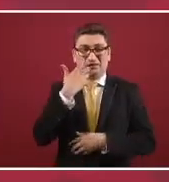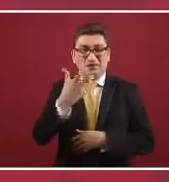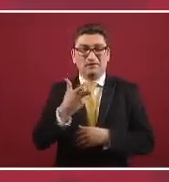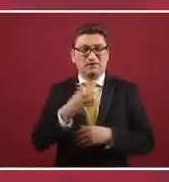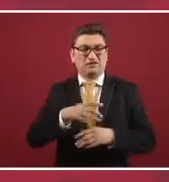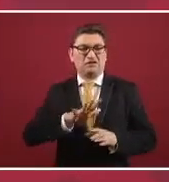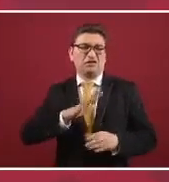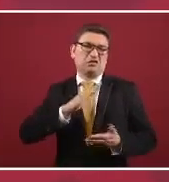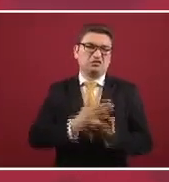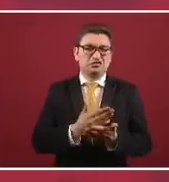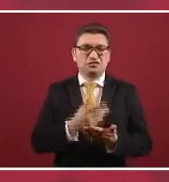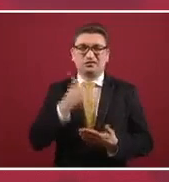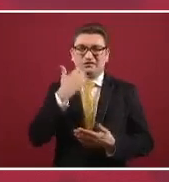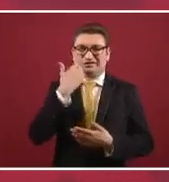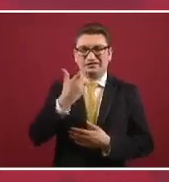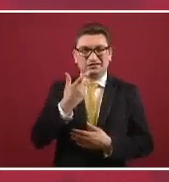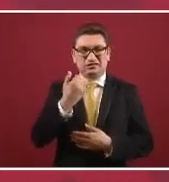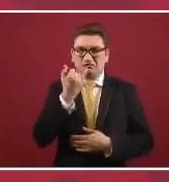cuenta